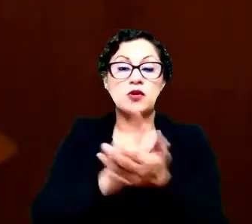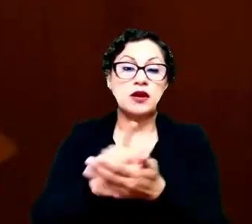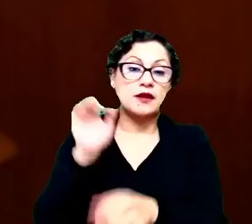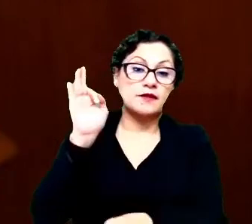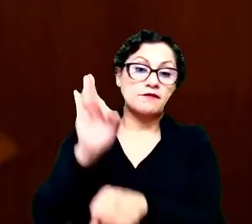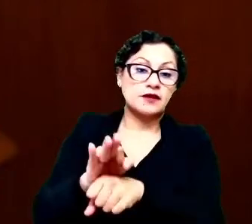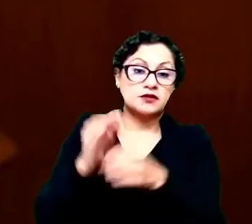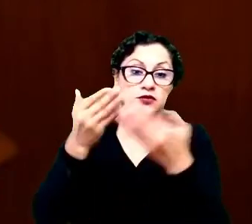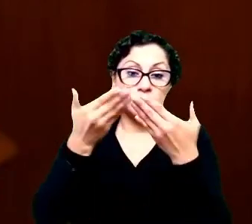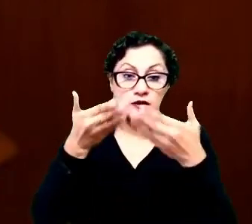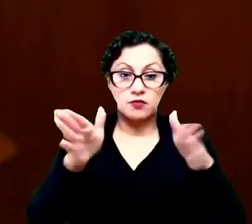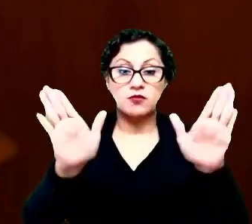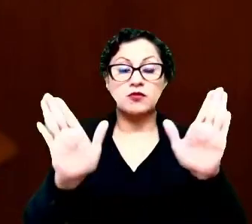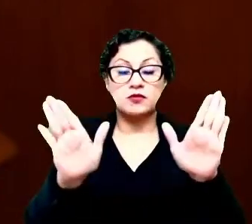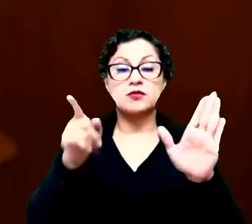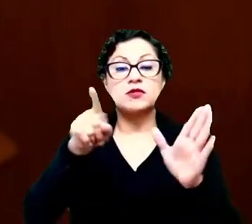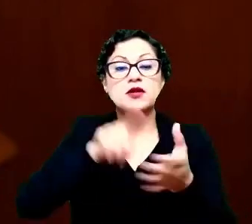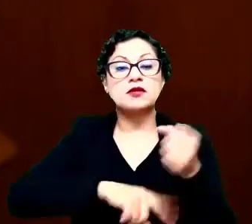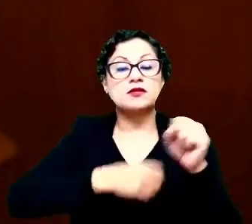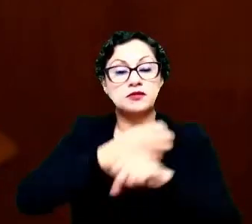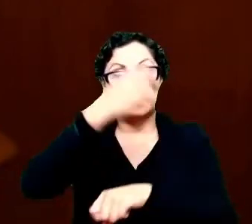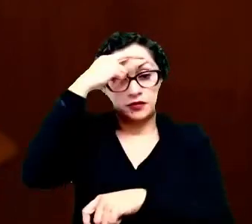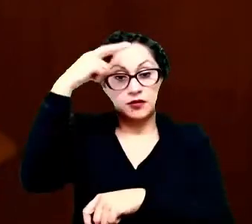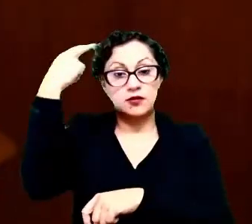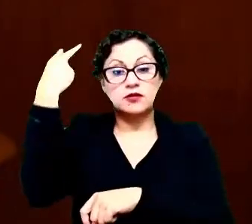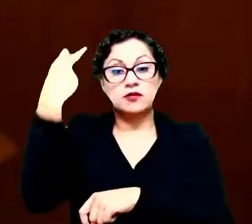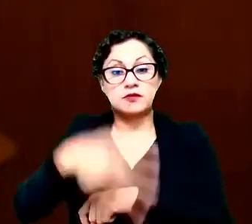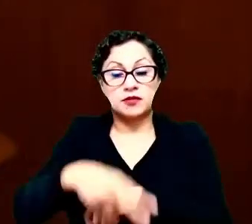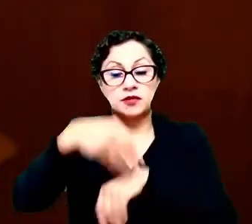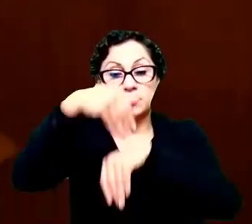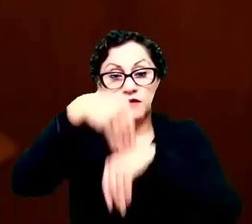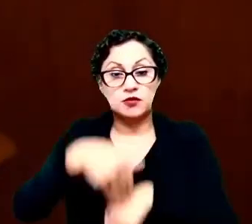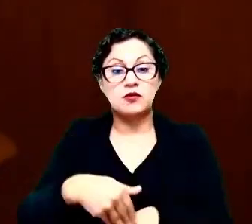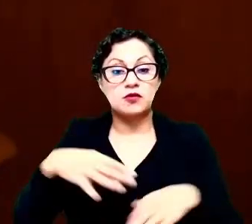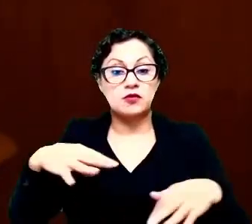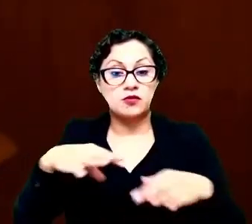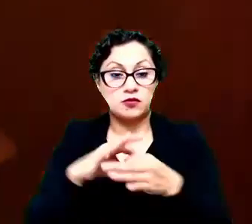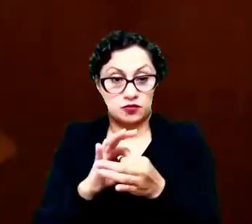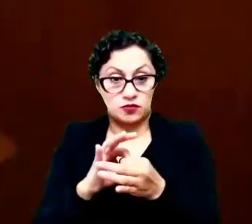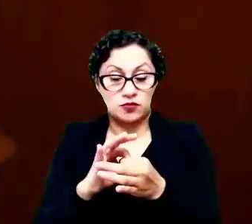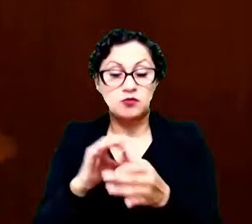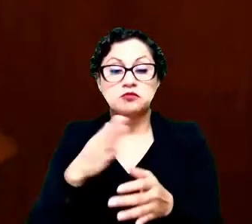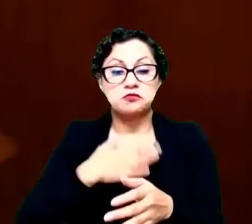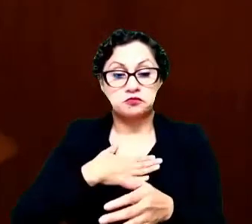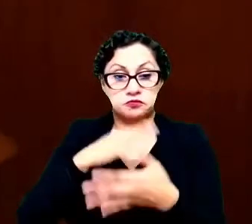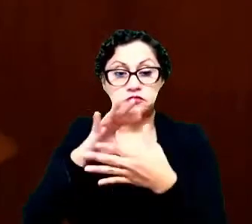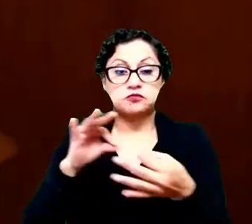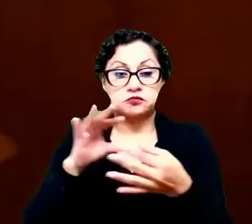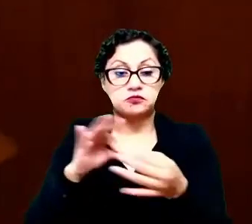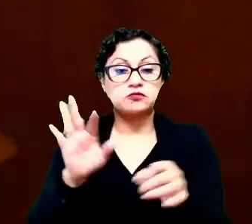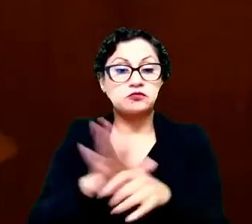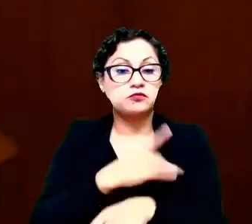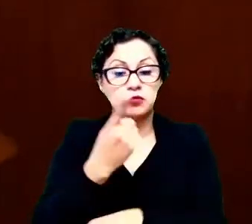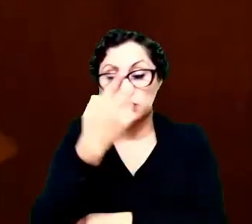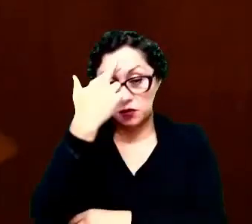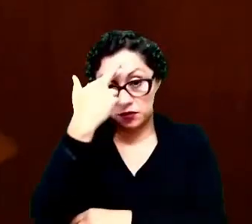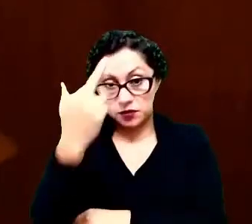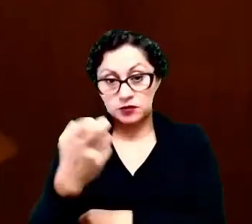del Estado de México de conformidad con la siguiente exposición de motivos